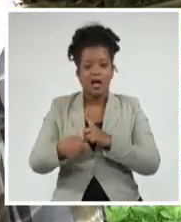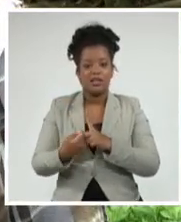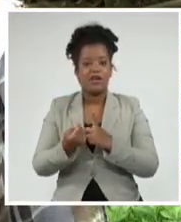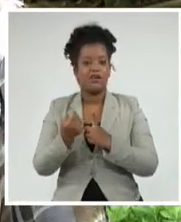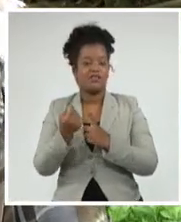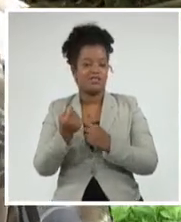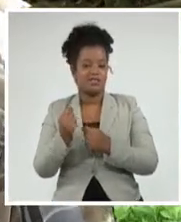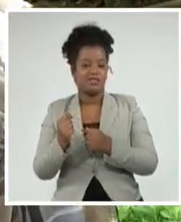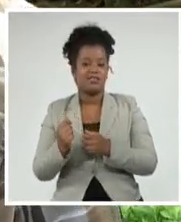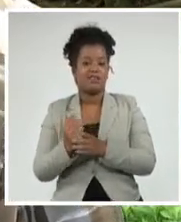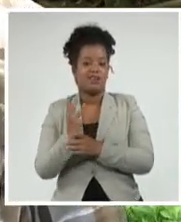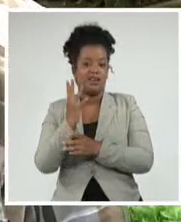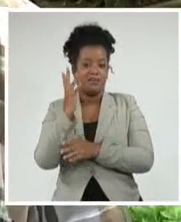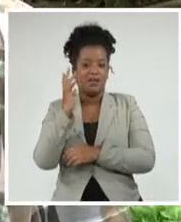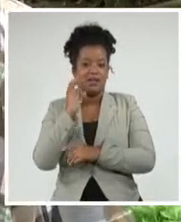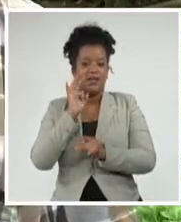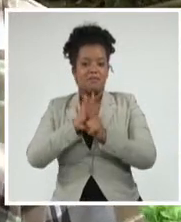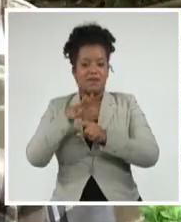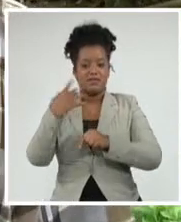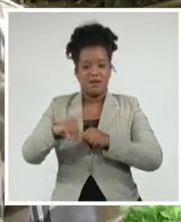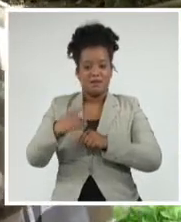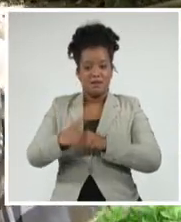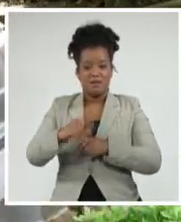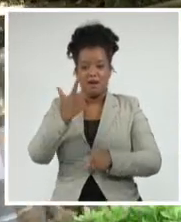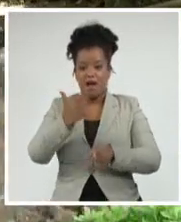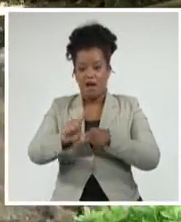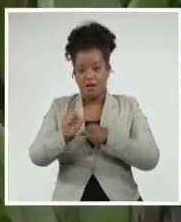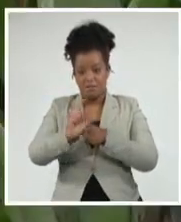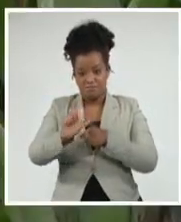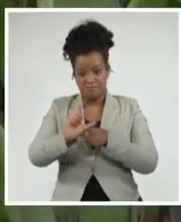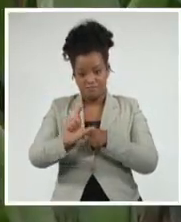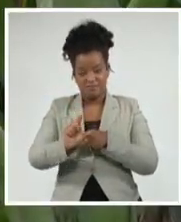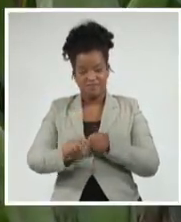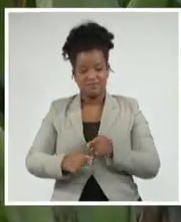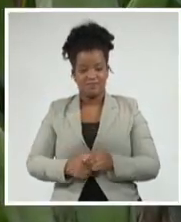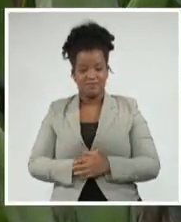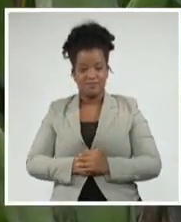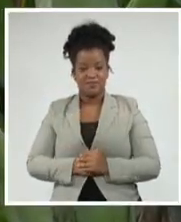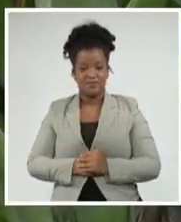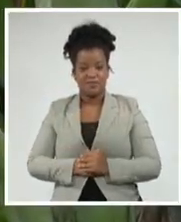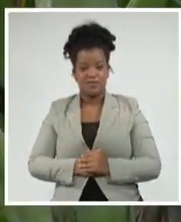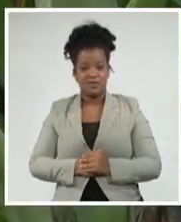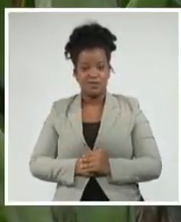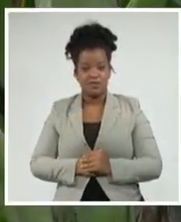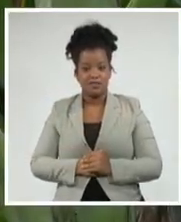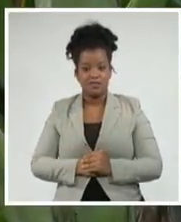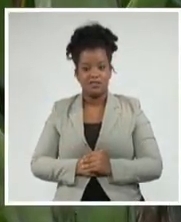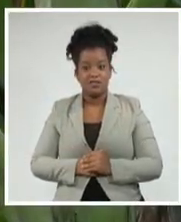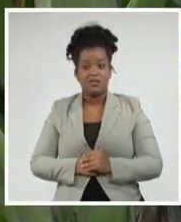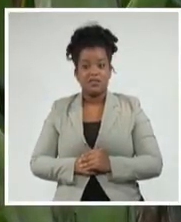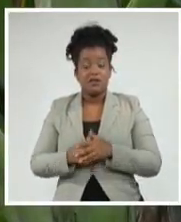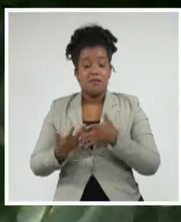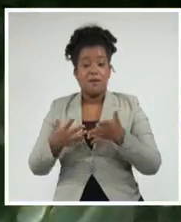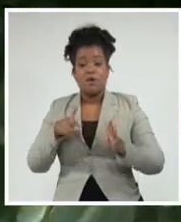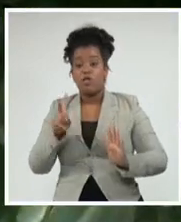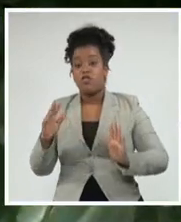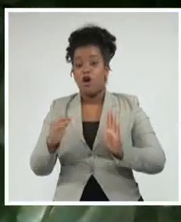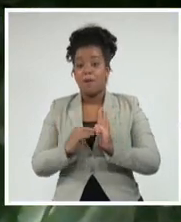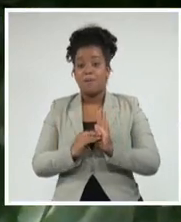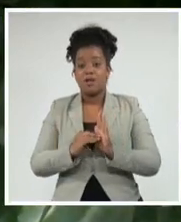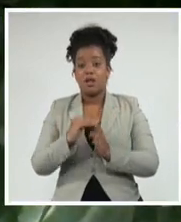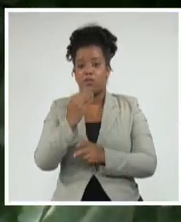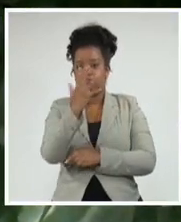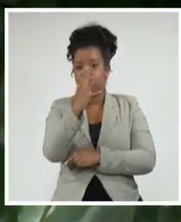empezar a ensayar en la agricultura, que no es la línea por lo menos mía. Más de 2.000 plantas de plátano en diferentes variedades y